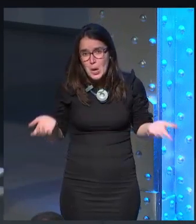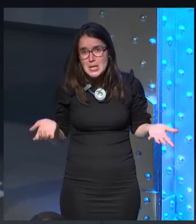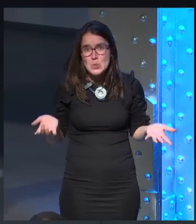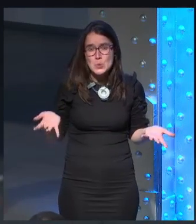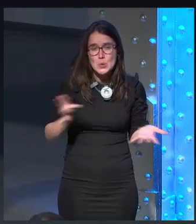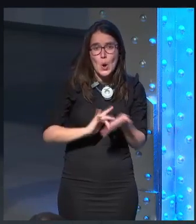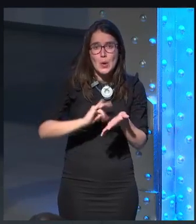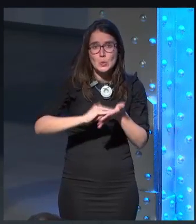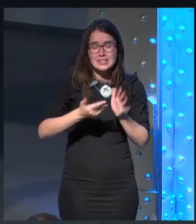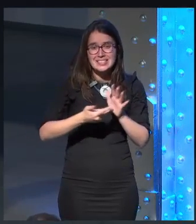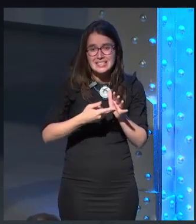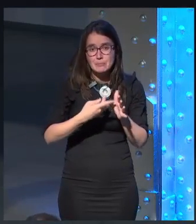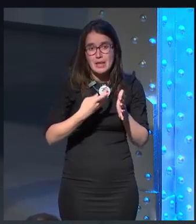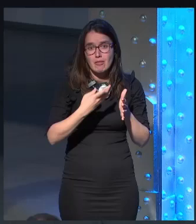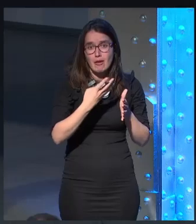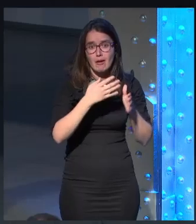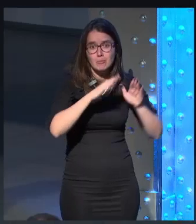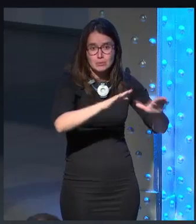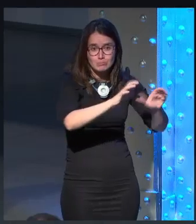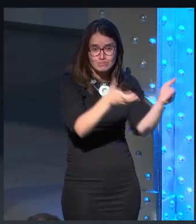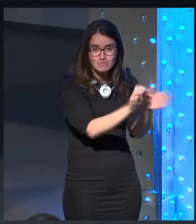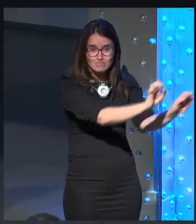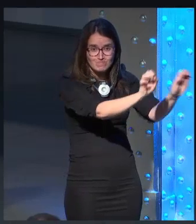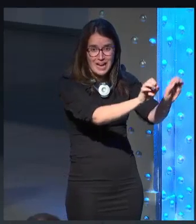Bueno, tenemos un sistema de cuarentena que tratamos de